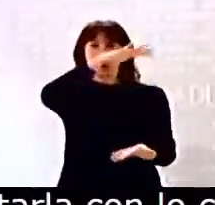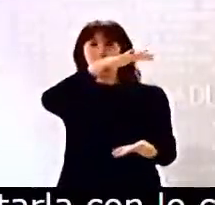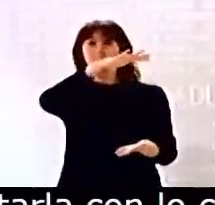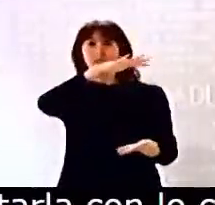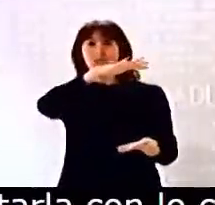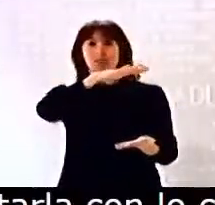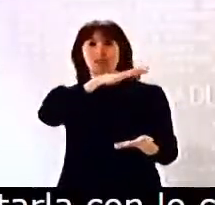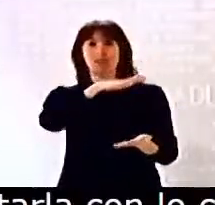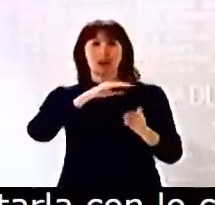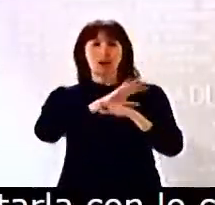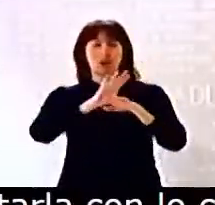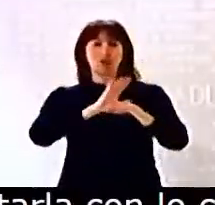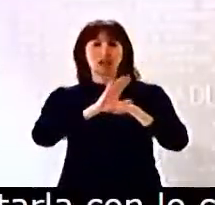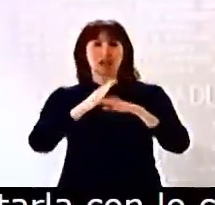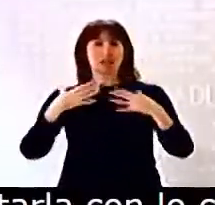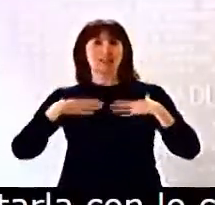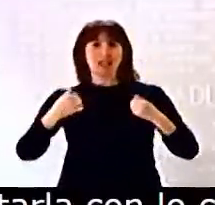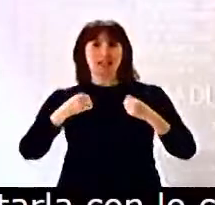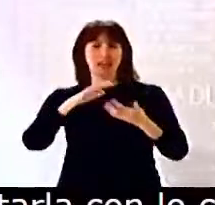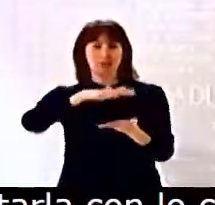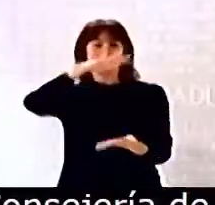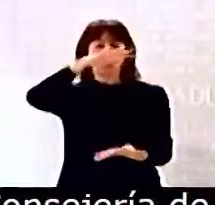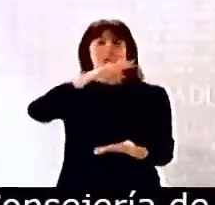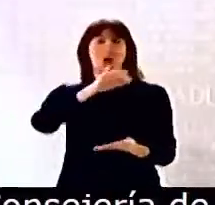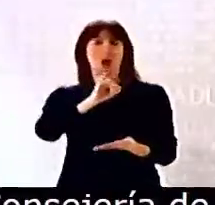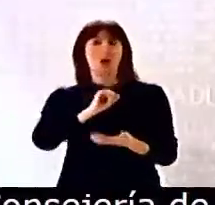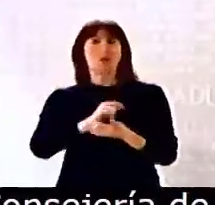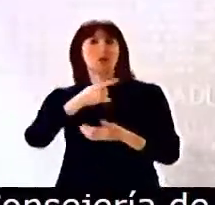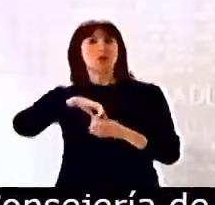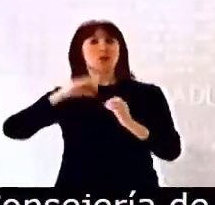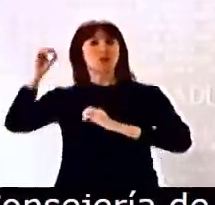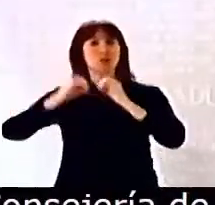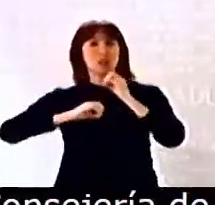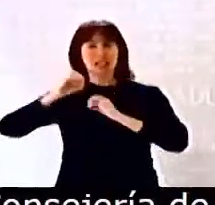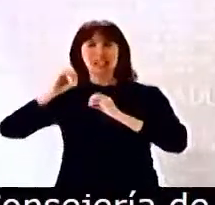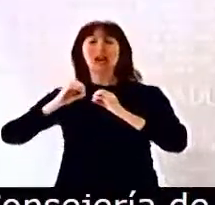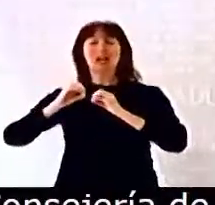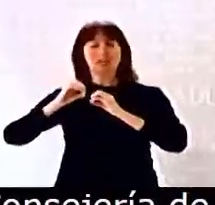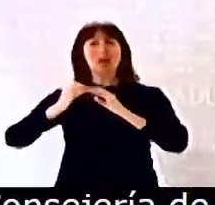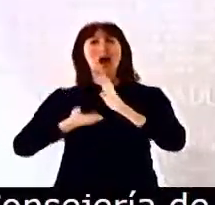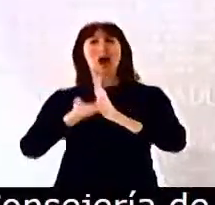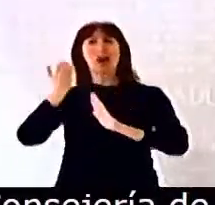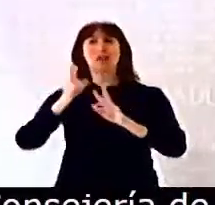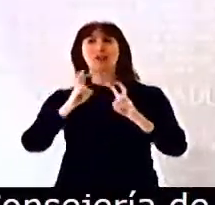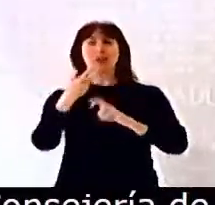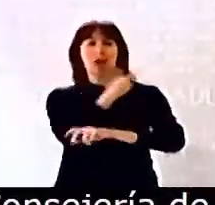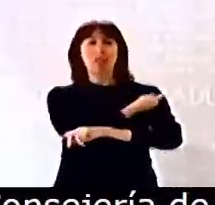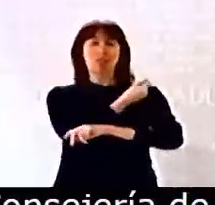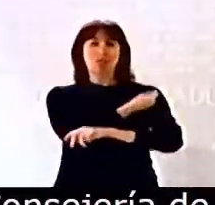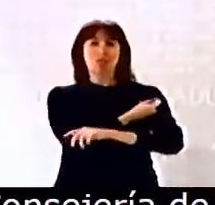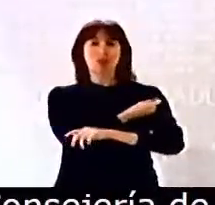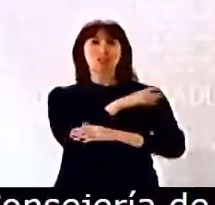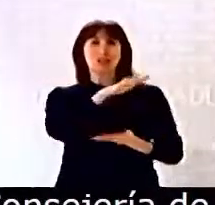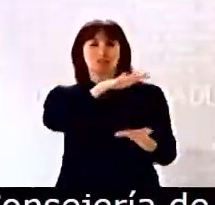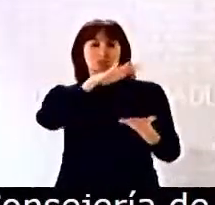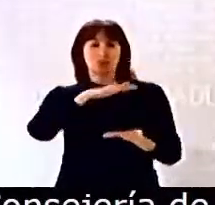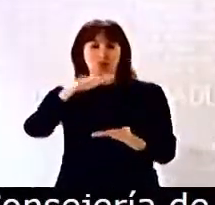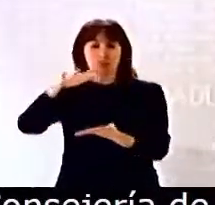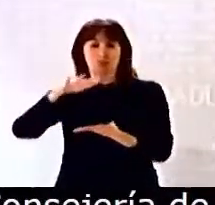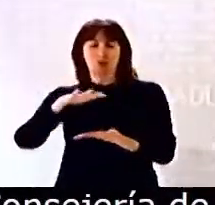la Consejería de Sanidad. Estamos en un porcentaje muy alto de las dosis recibidas